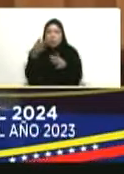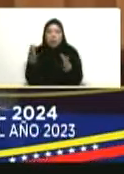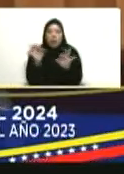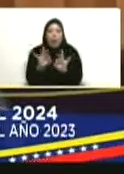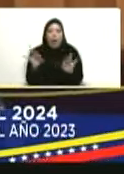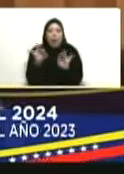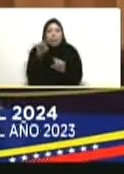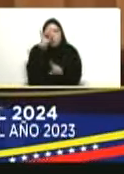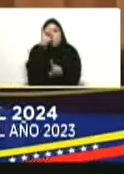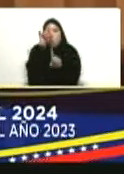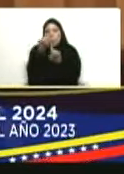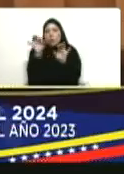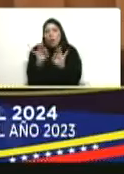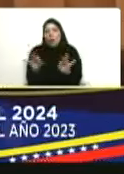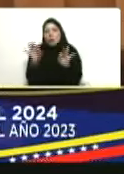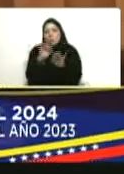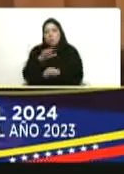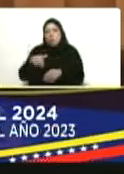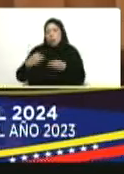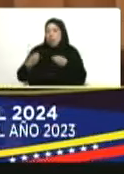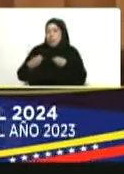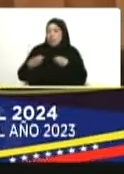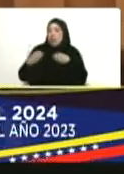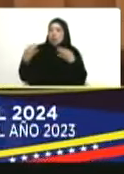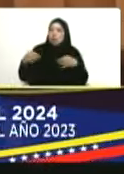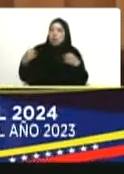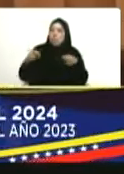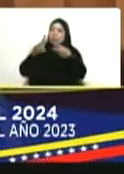Nada ni nadie nos debe sacar de las tareas fundamentales.